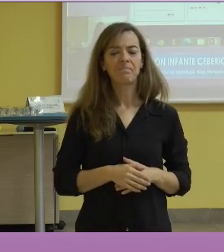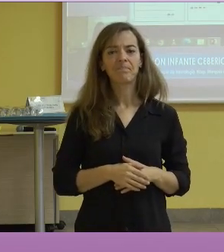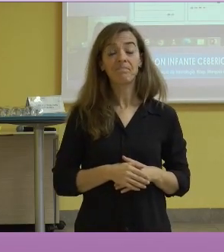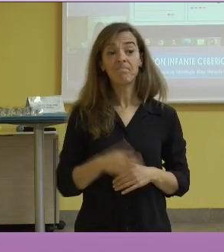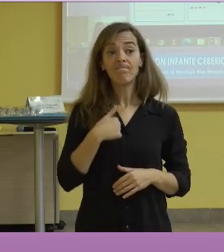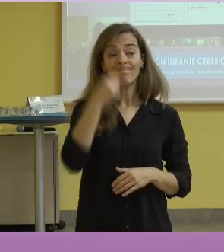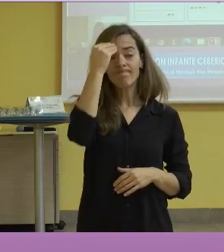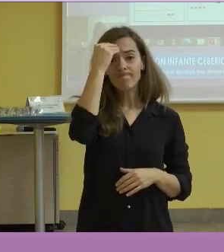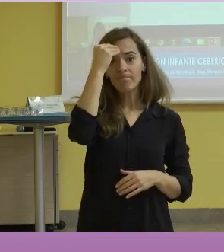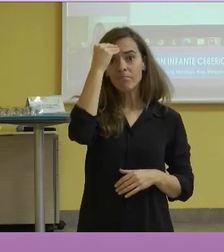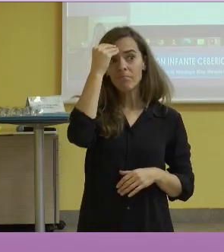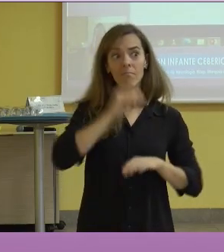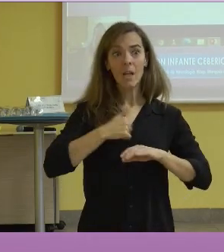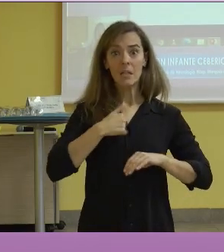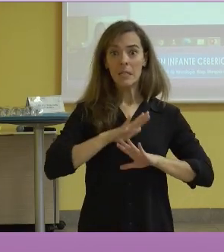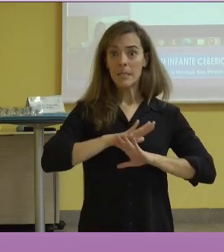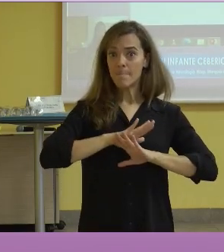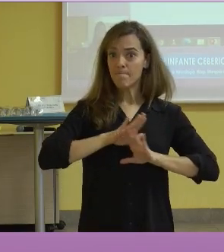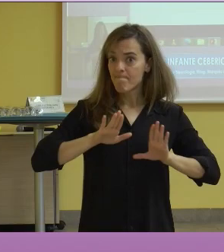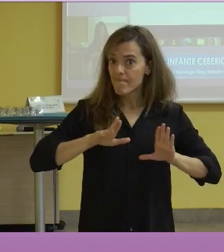Yo creo que con esto termino.